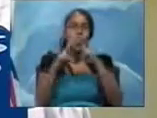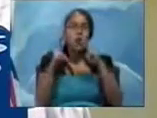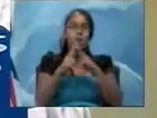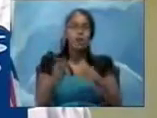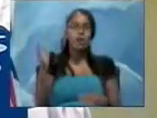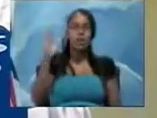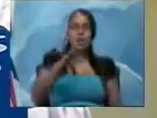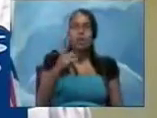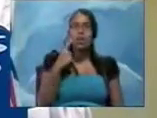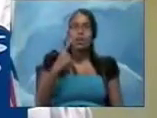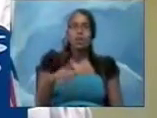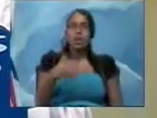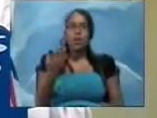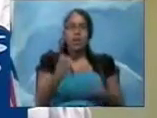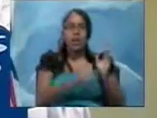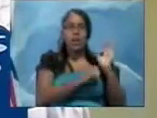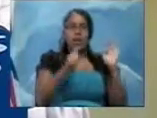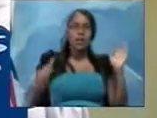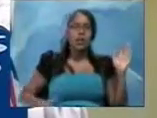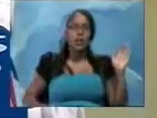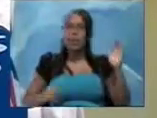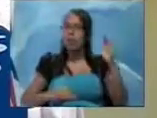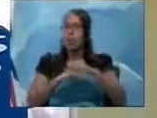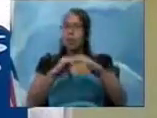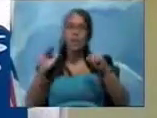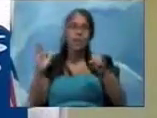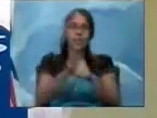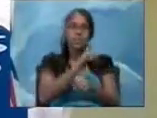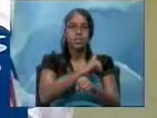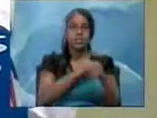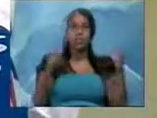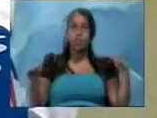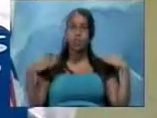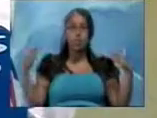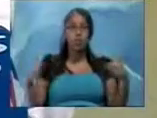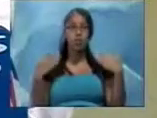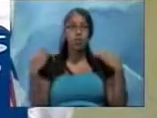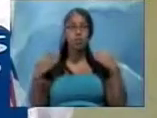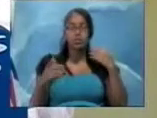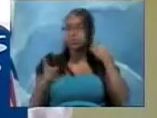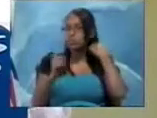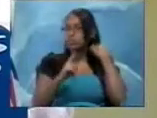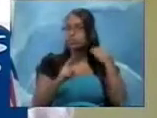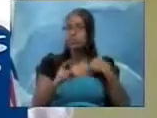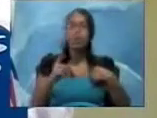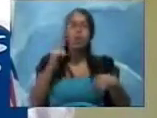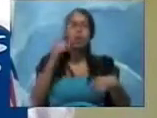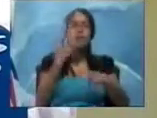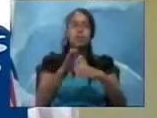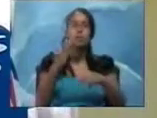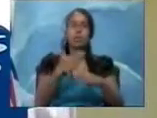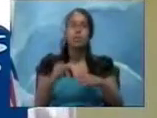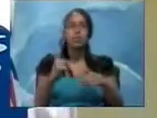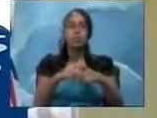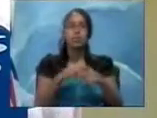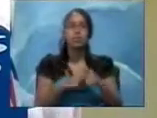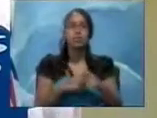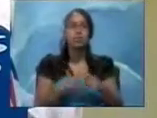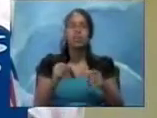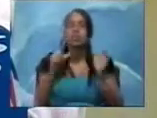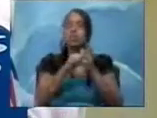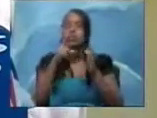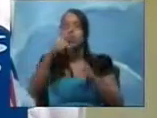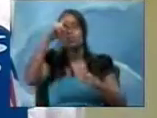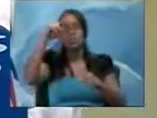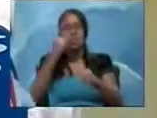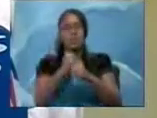que el señor le llena de gozo en su presencia no importa Entonces dónde Usted trabaja si usted es